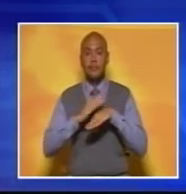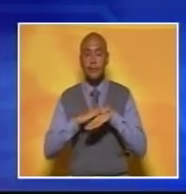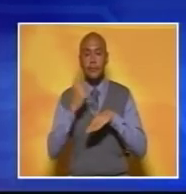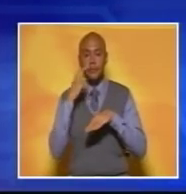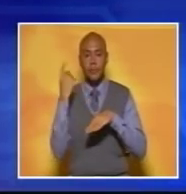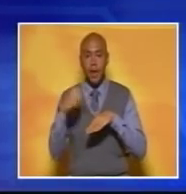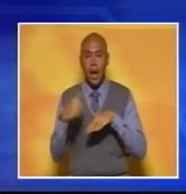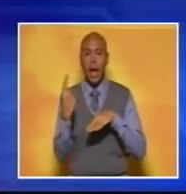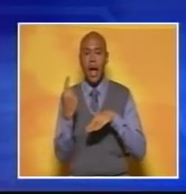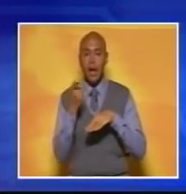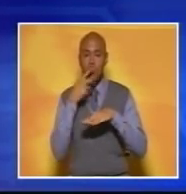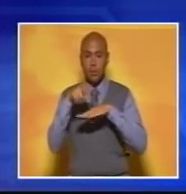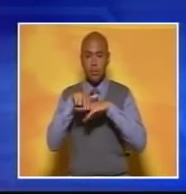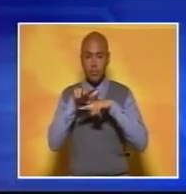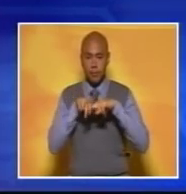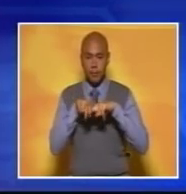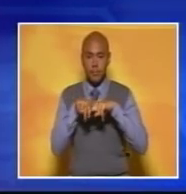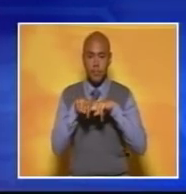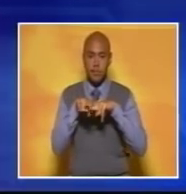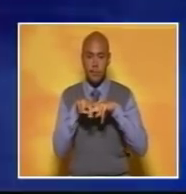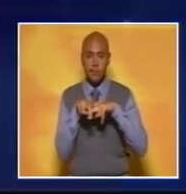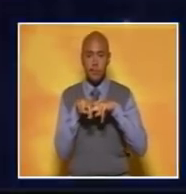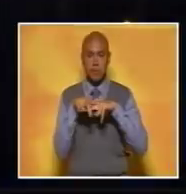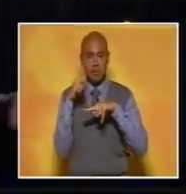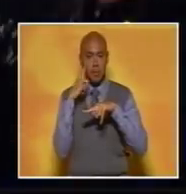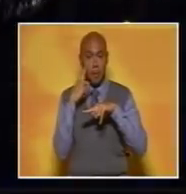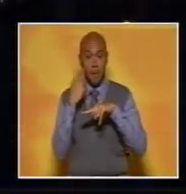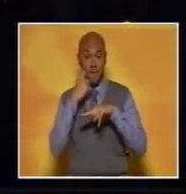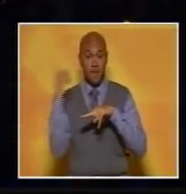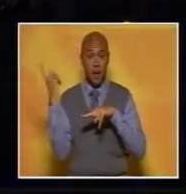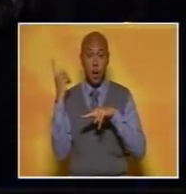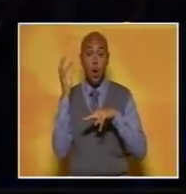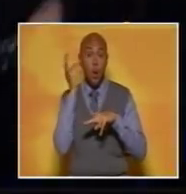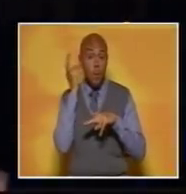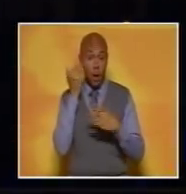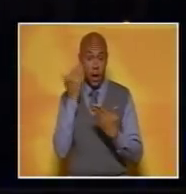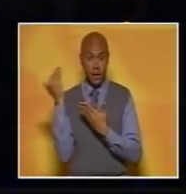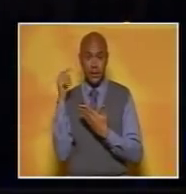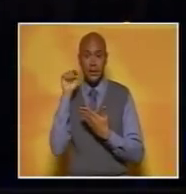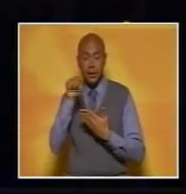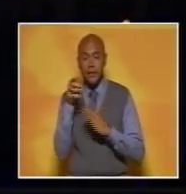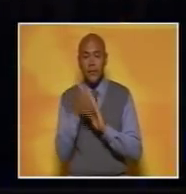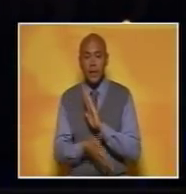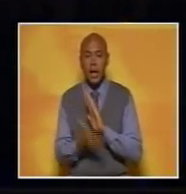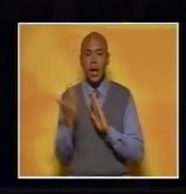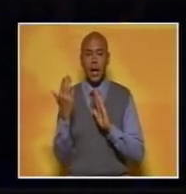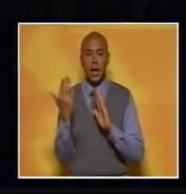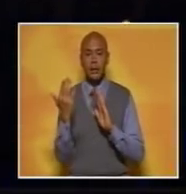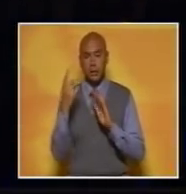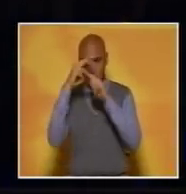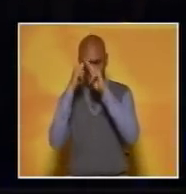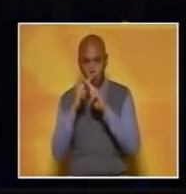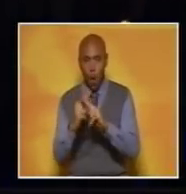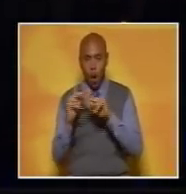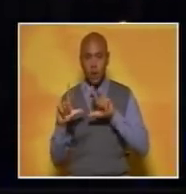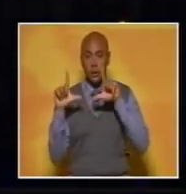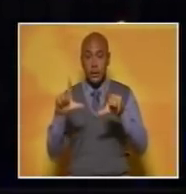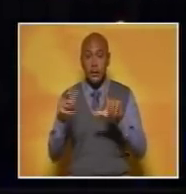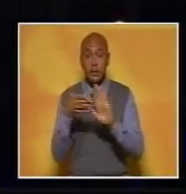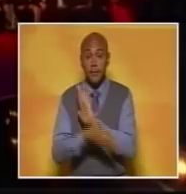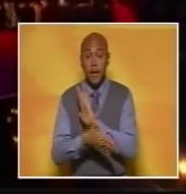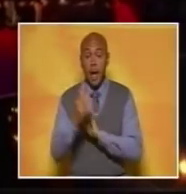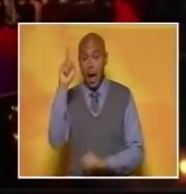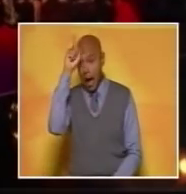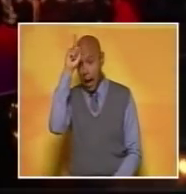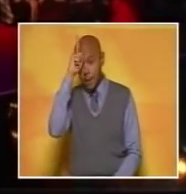cruce de piernas más sensual de la historia del cine. La intérprete participó en la gala de los premios de la revista GQ en Berlín y